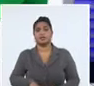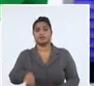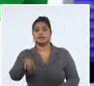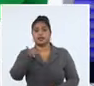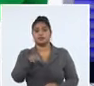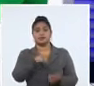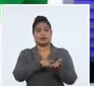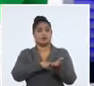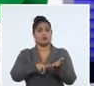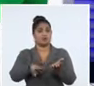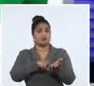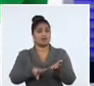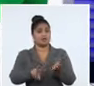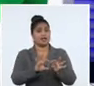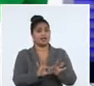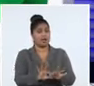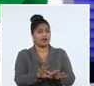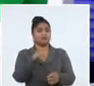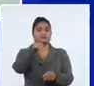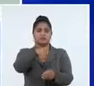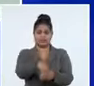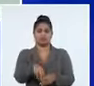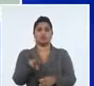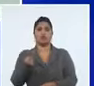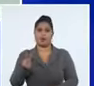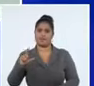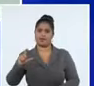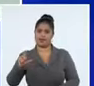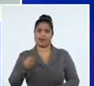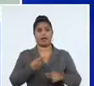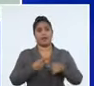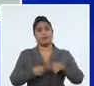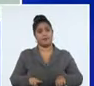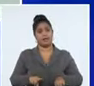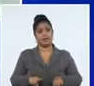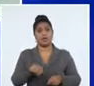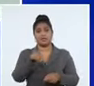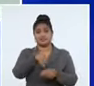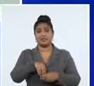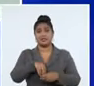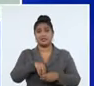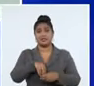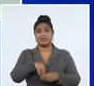nuestro país, la de más baja tasa de incidencia,